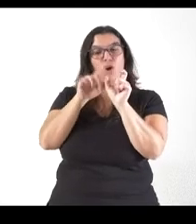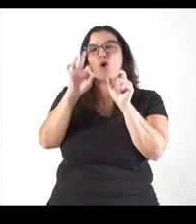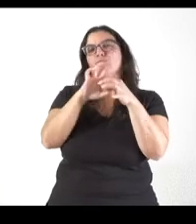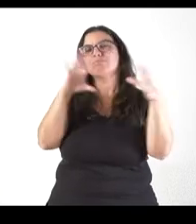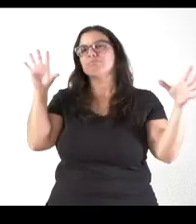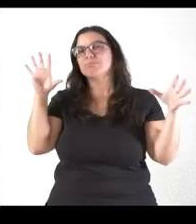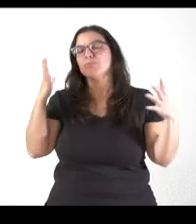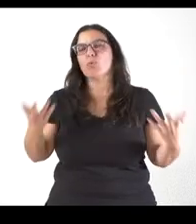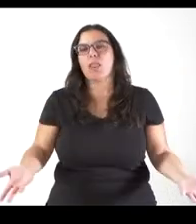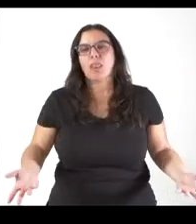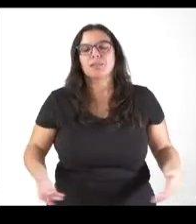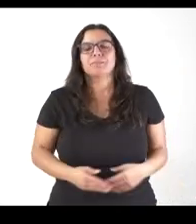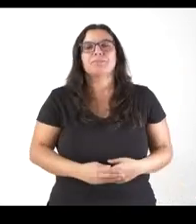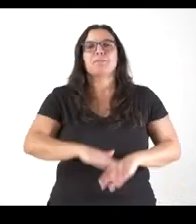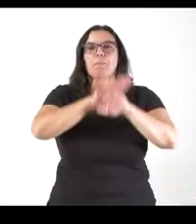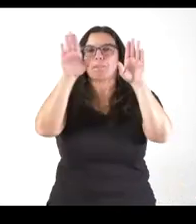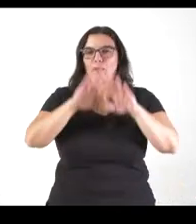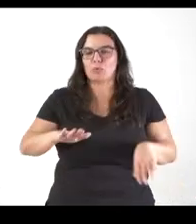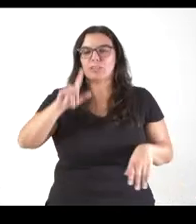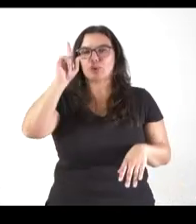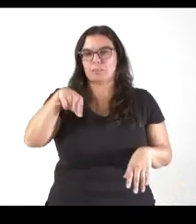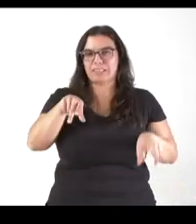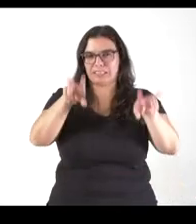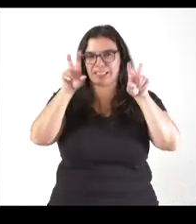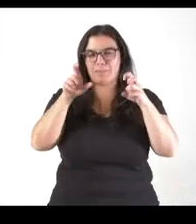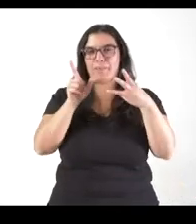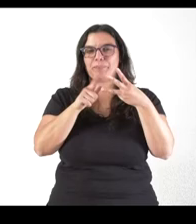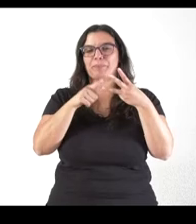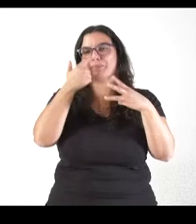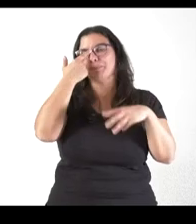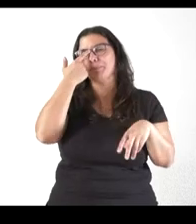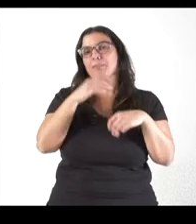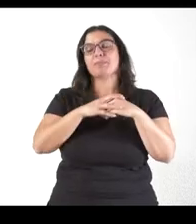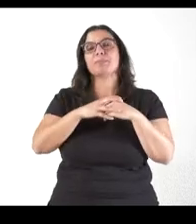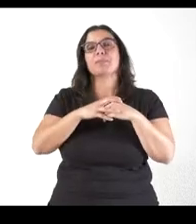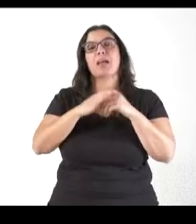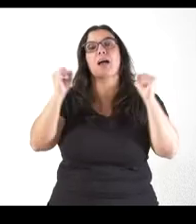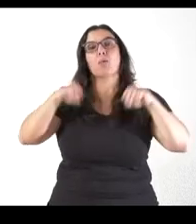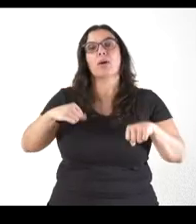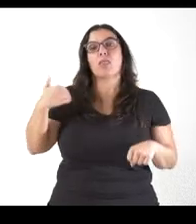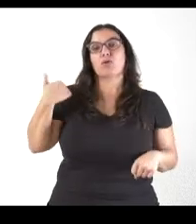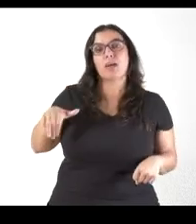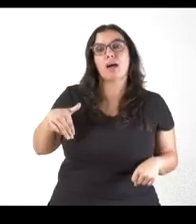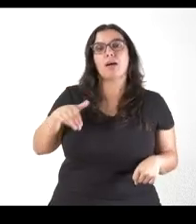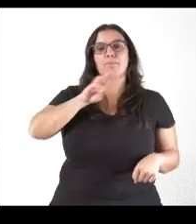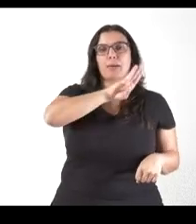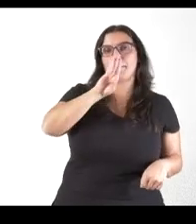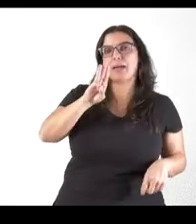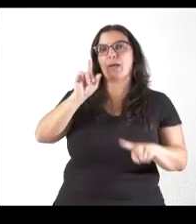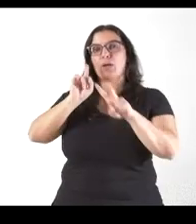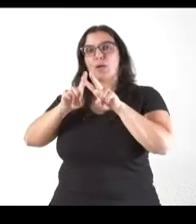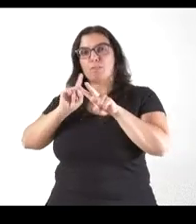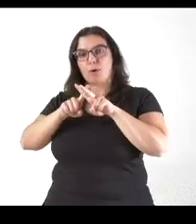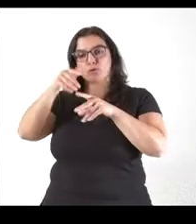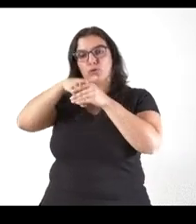2030 Y por último relaciona también con esto tienen ya un acuerdo cerrado partido popular ivoox sobre el contenido